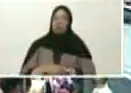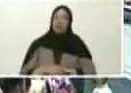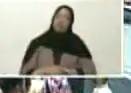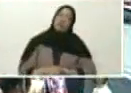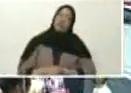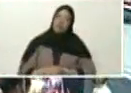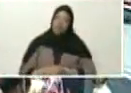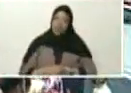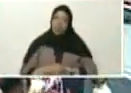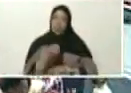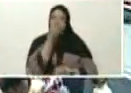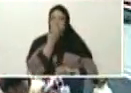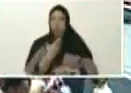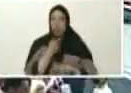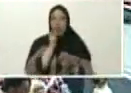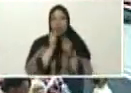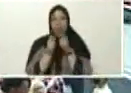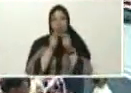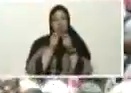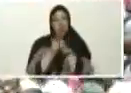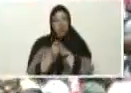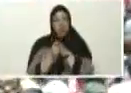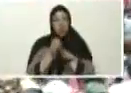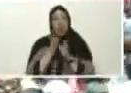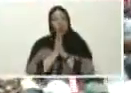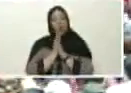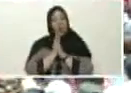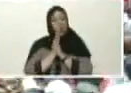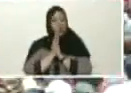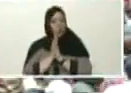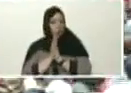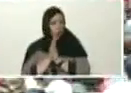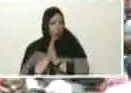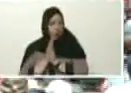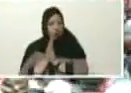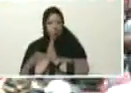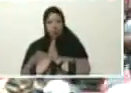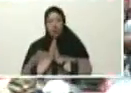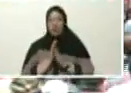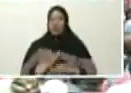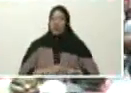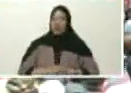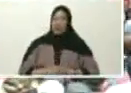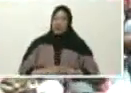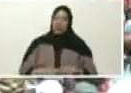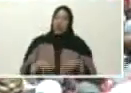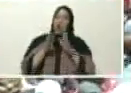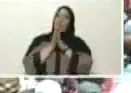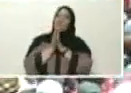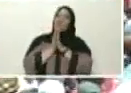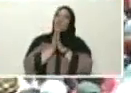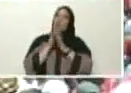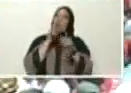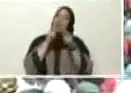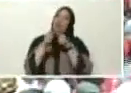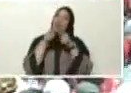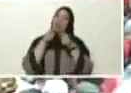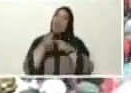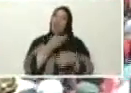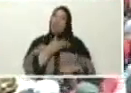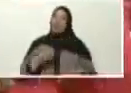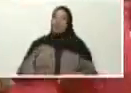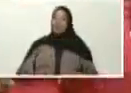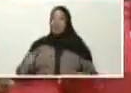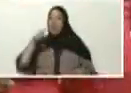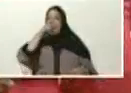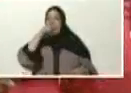Como buena periodista. Favor, periodista. Así le dicen los periodistas a uno. Por favor, presidente,